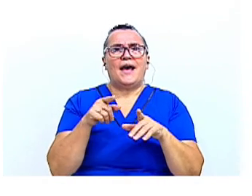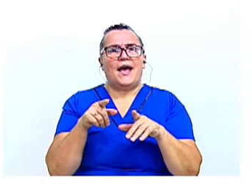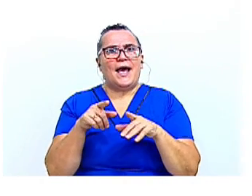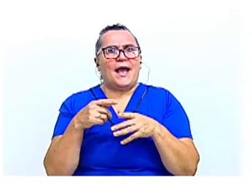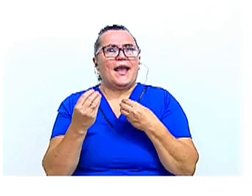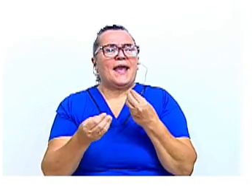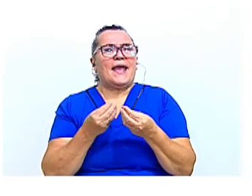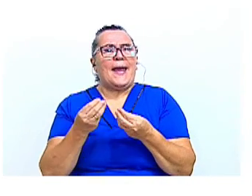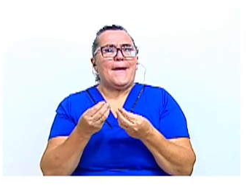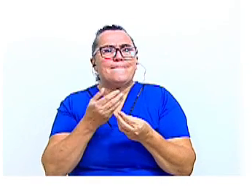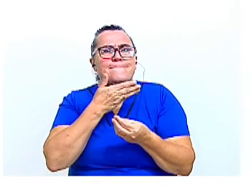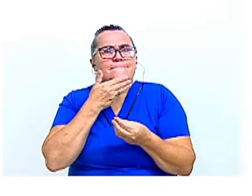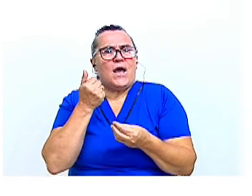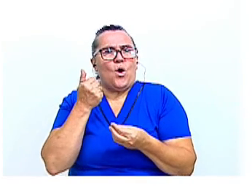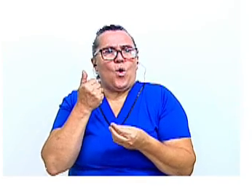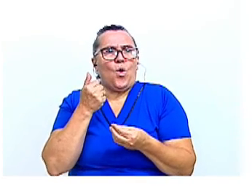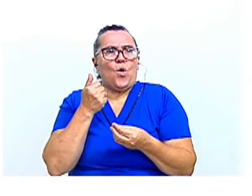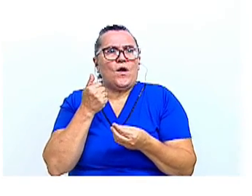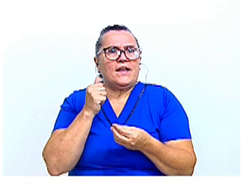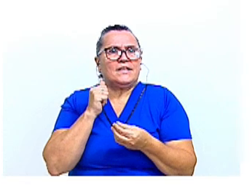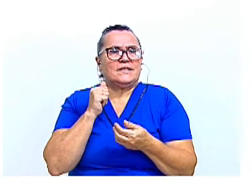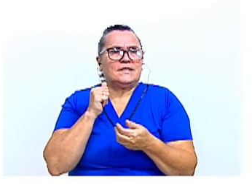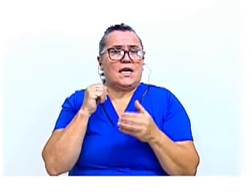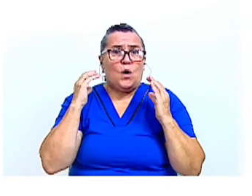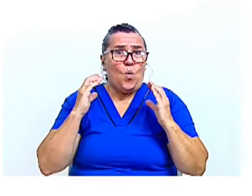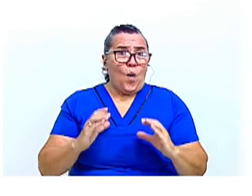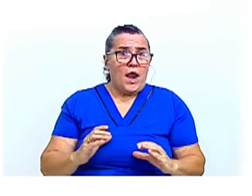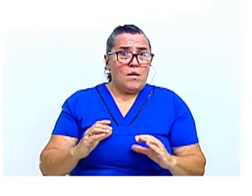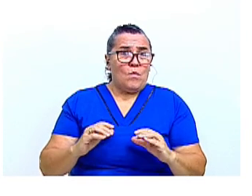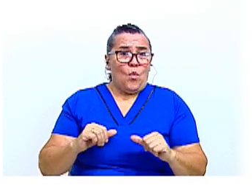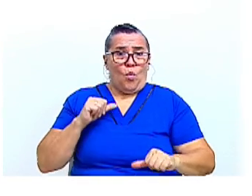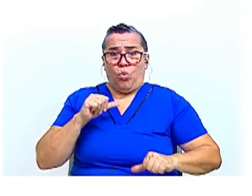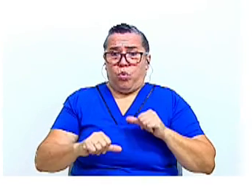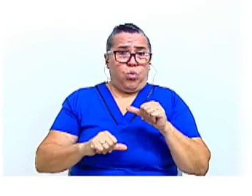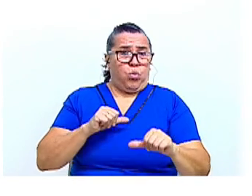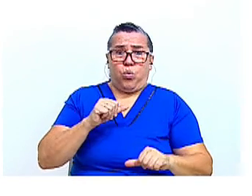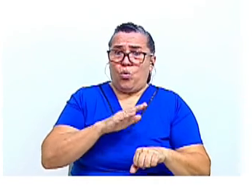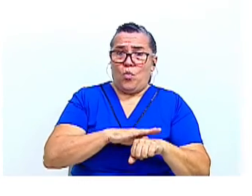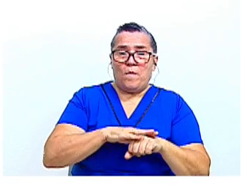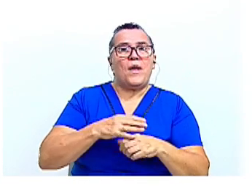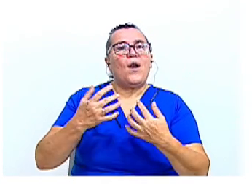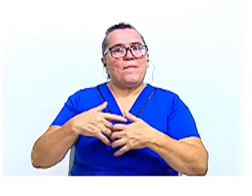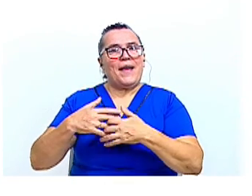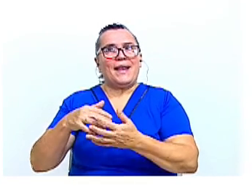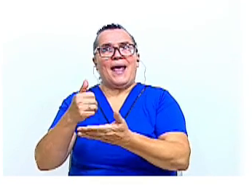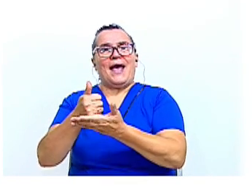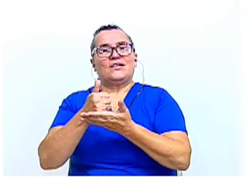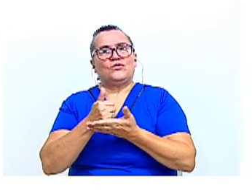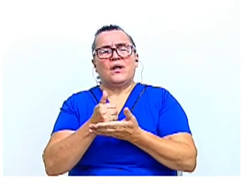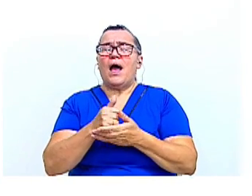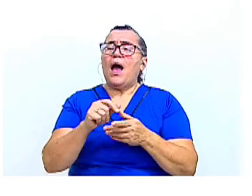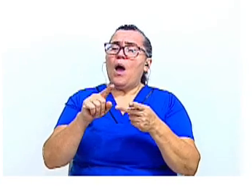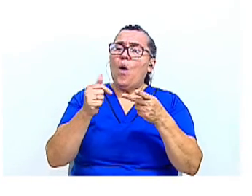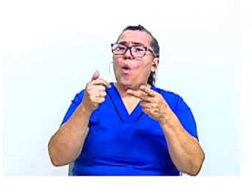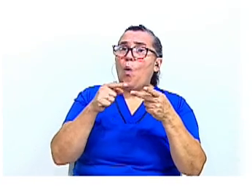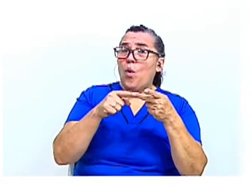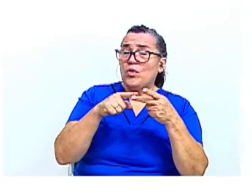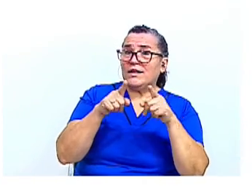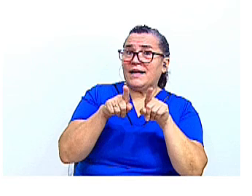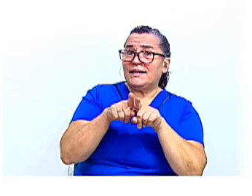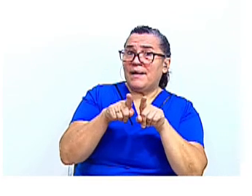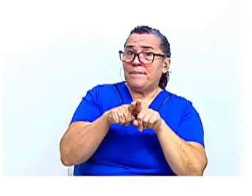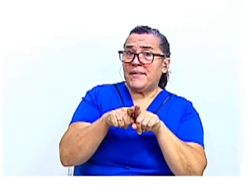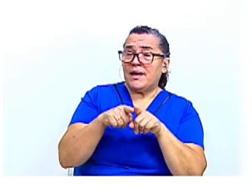hacer mayores fuerzas que tal vez nuestro cuerpo no nos permite, pero las máquinas sí. Otra es también